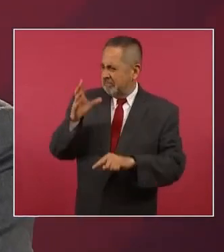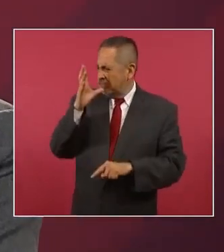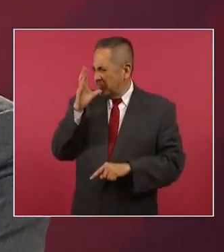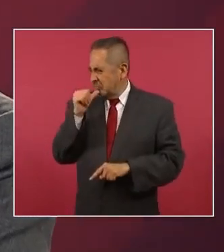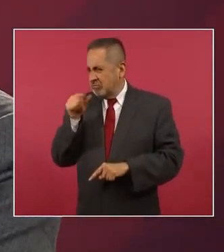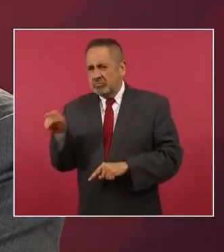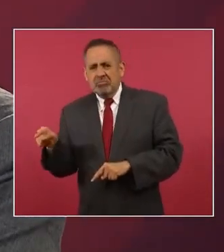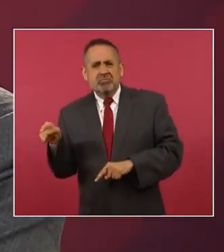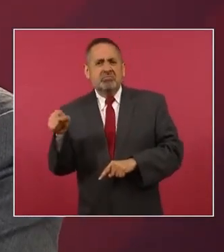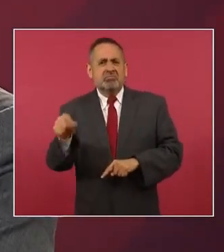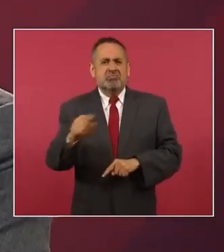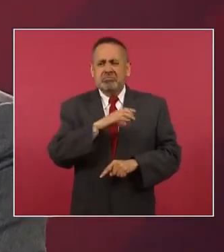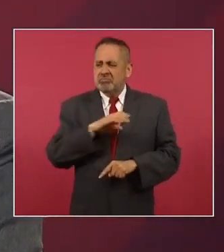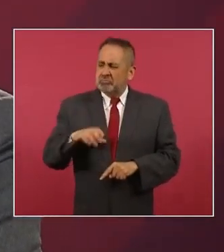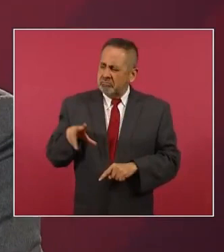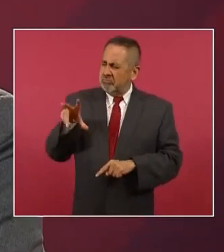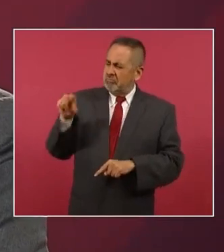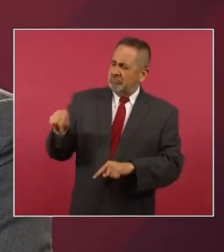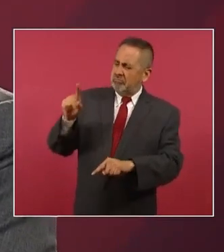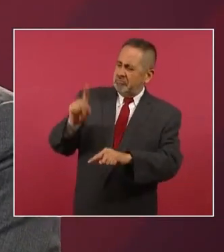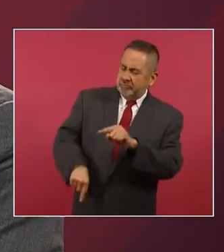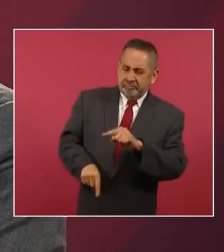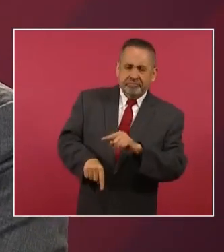las candidaturas.